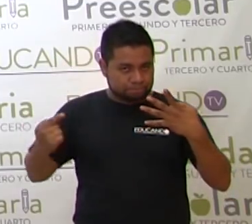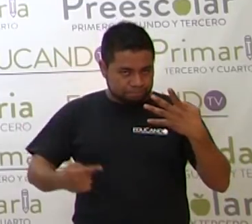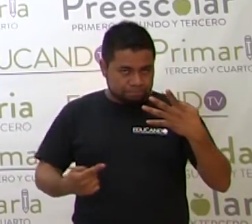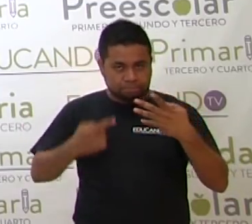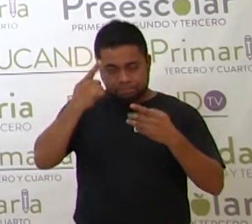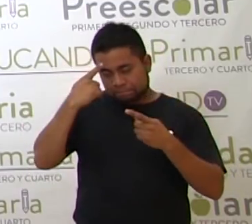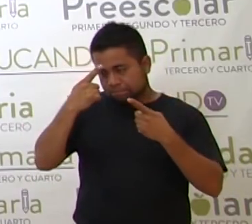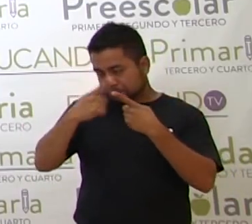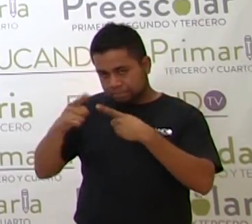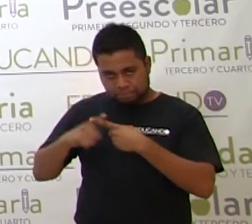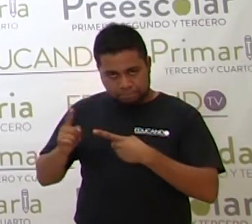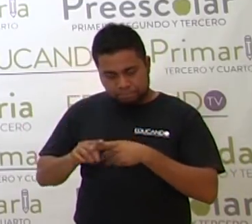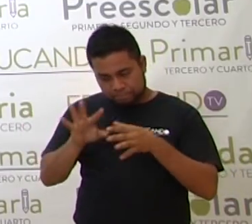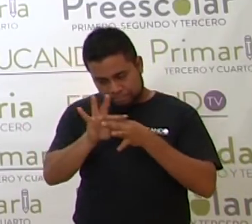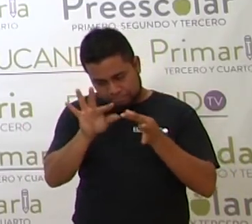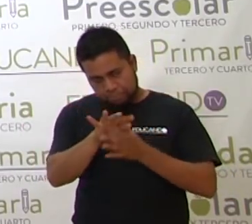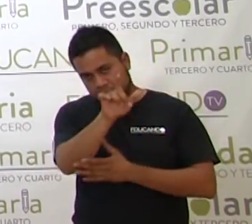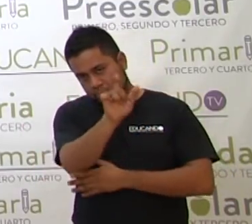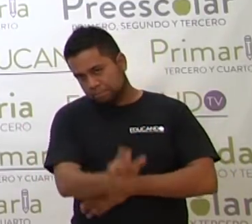los tipos de descripciones.